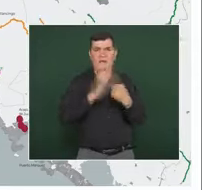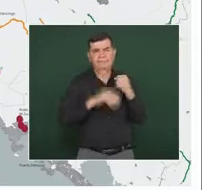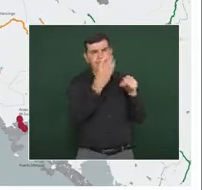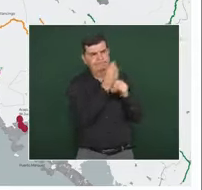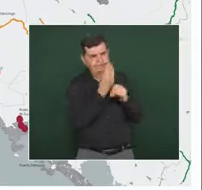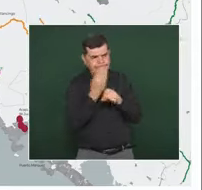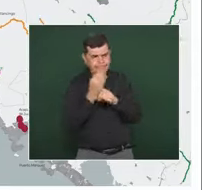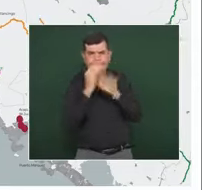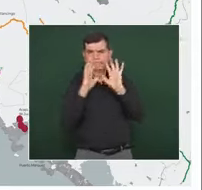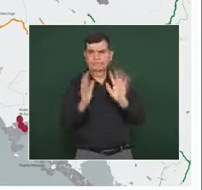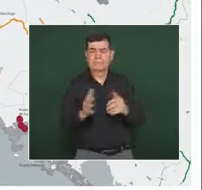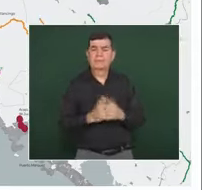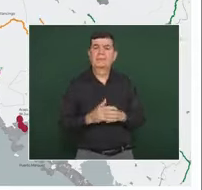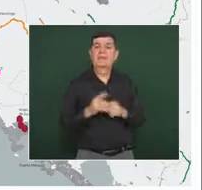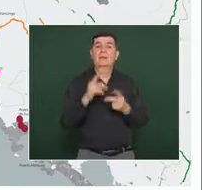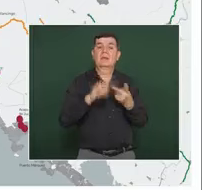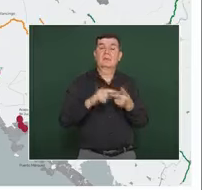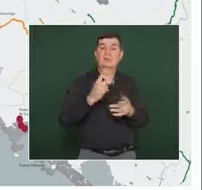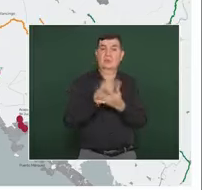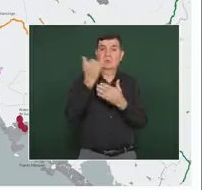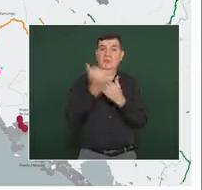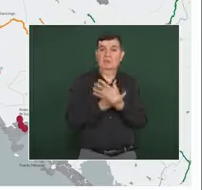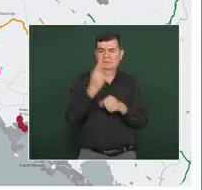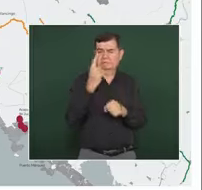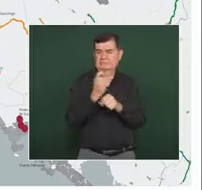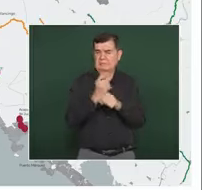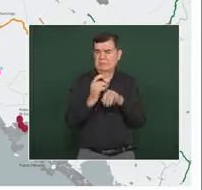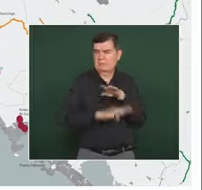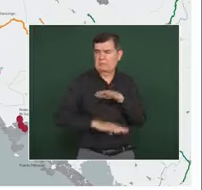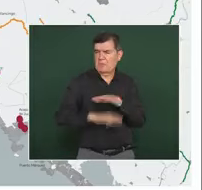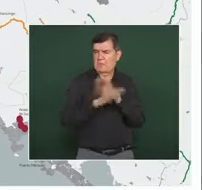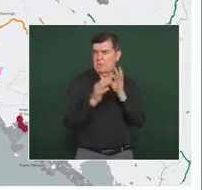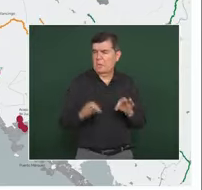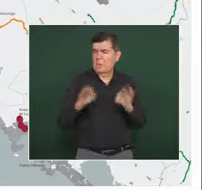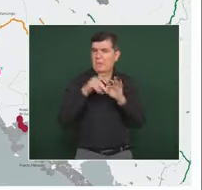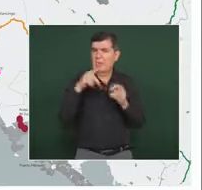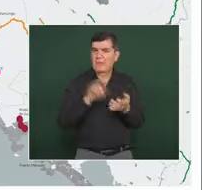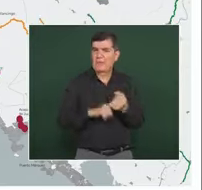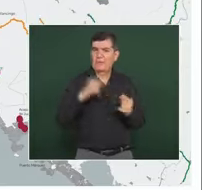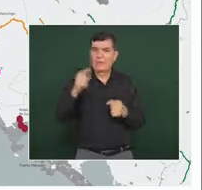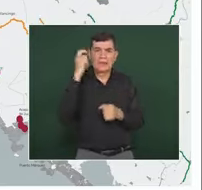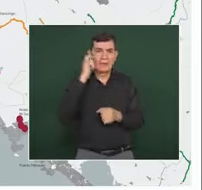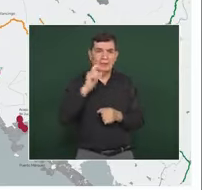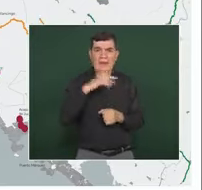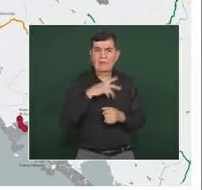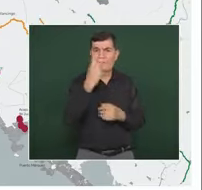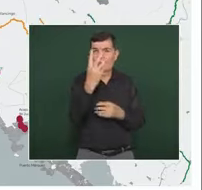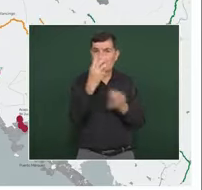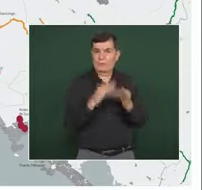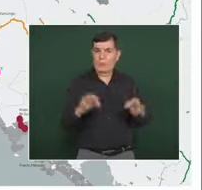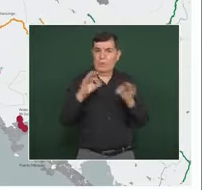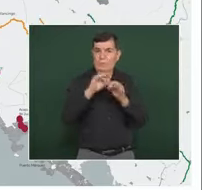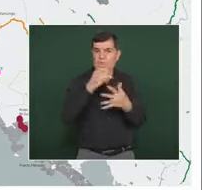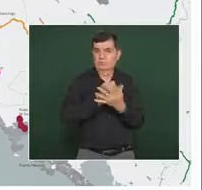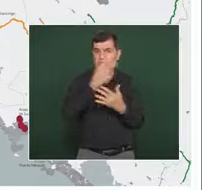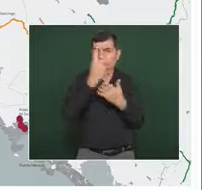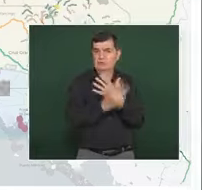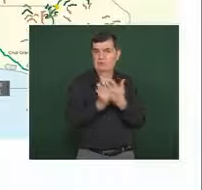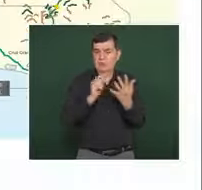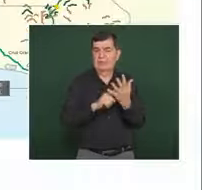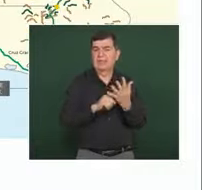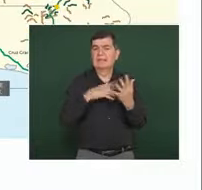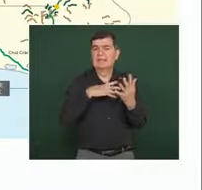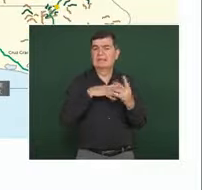año. Y en cuanto a proyectos prioritarios que tenemos en el estado de Guerrero, tenemos 3 proyectos importantes. Uno que